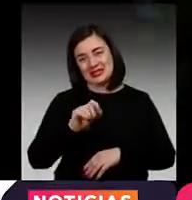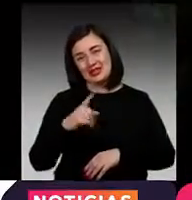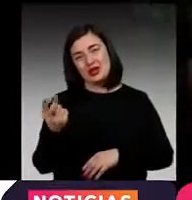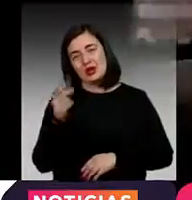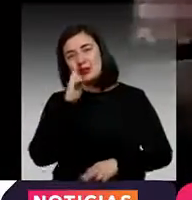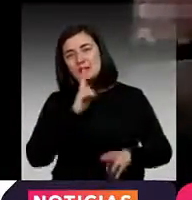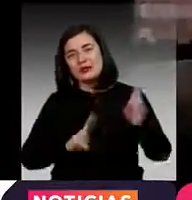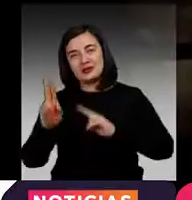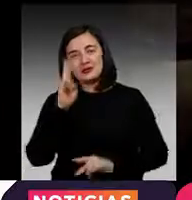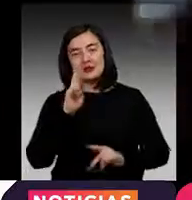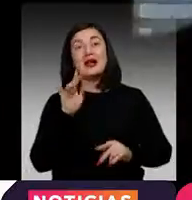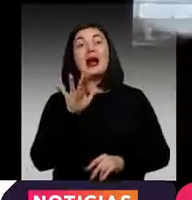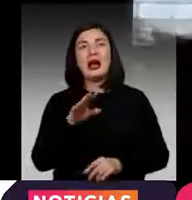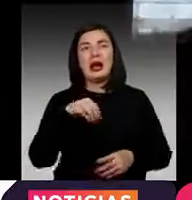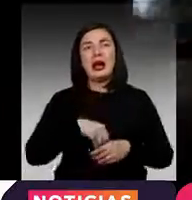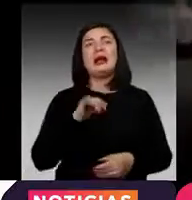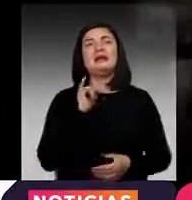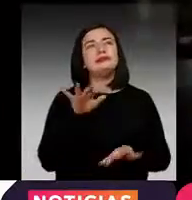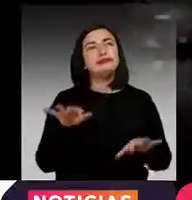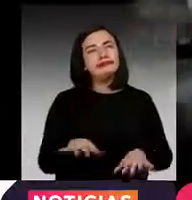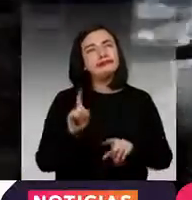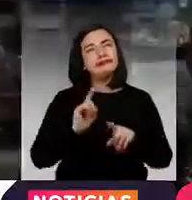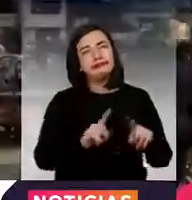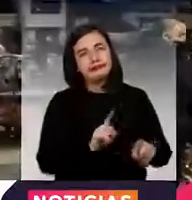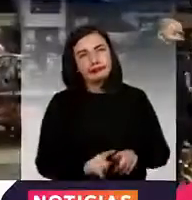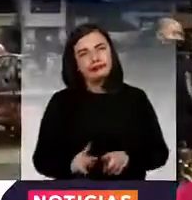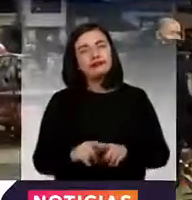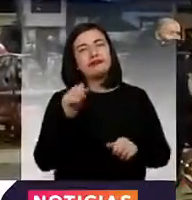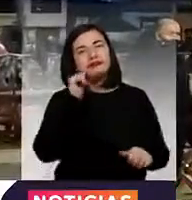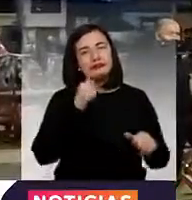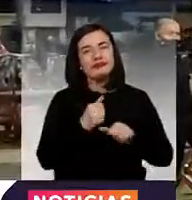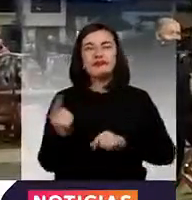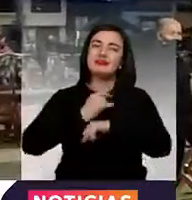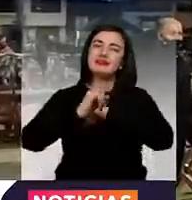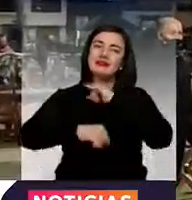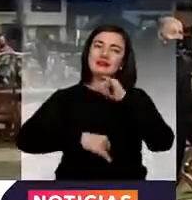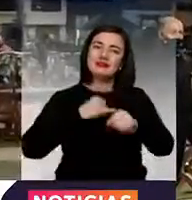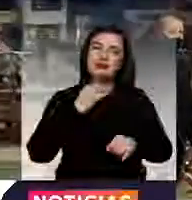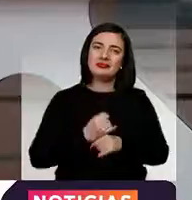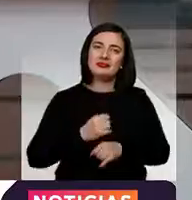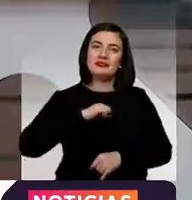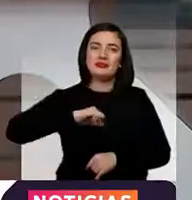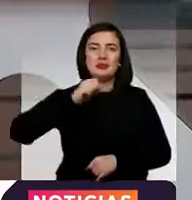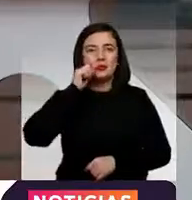unido a las actividades programadas para conmemorar el Día Internacional de los Derechos Humanos.